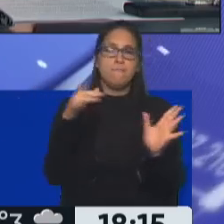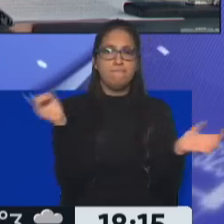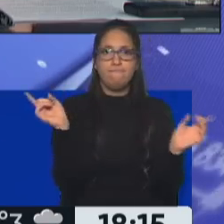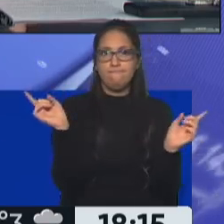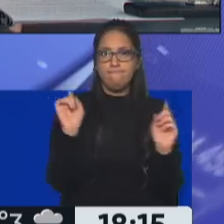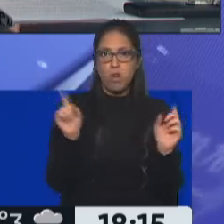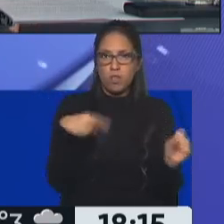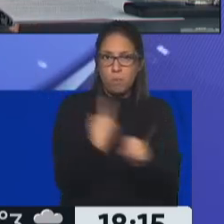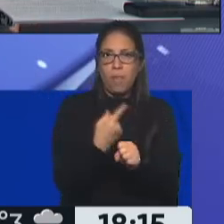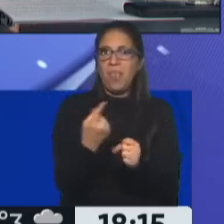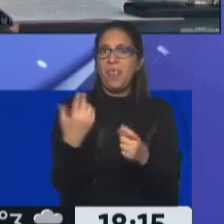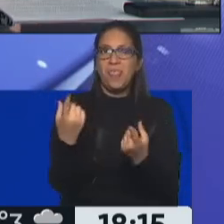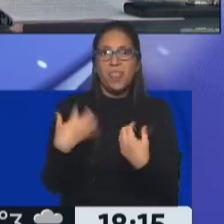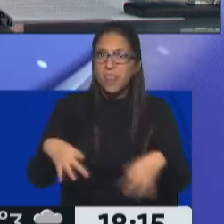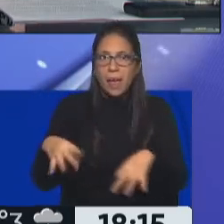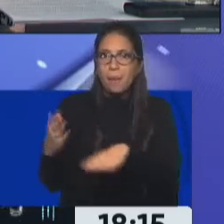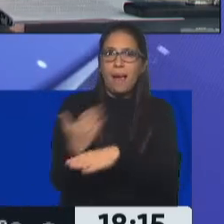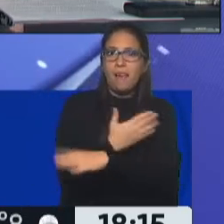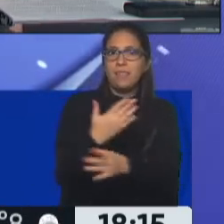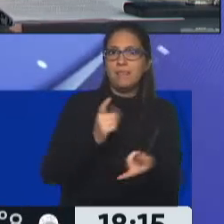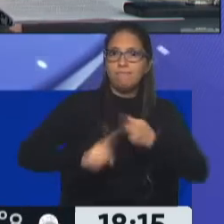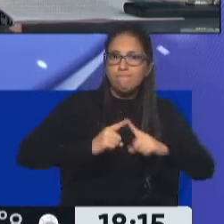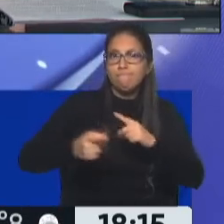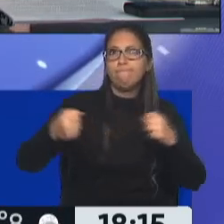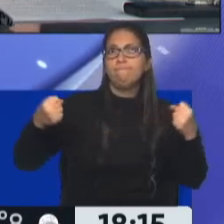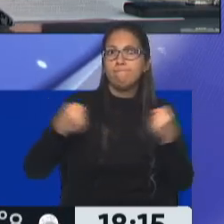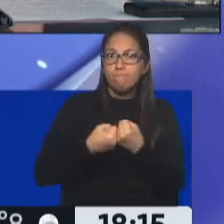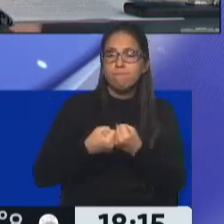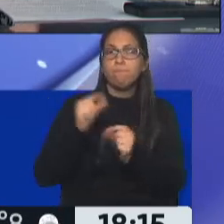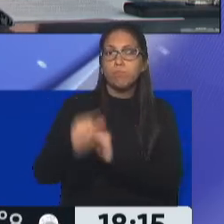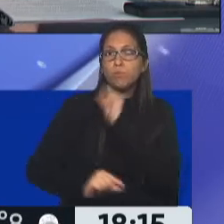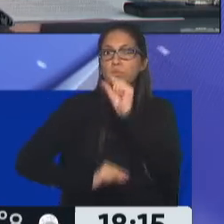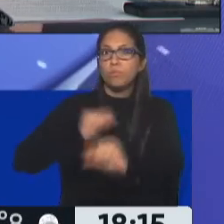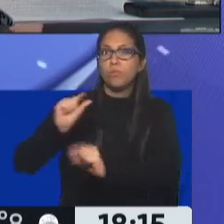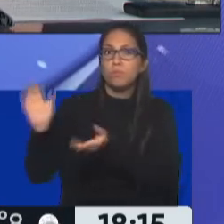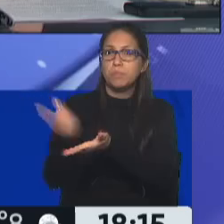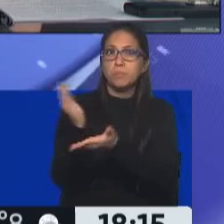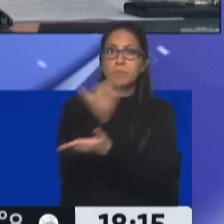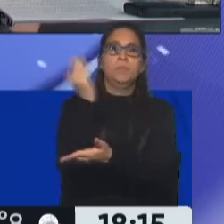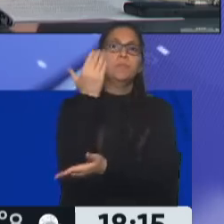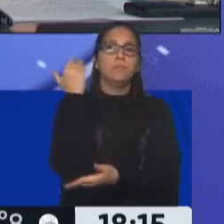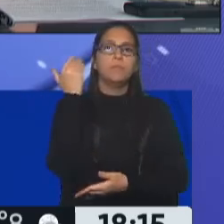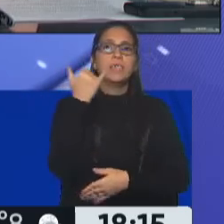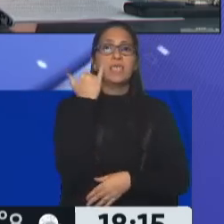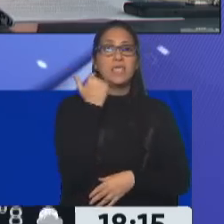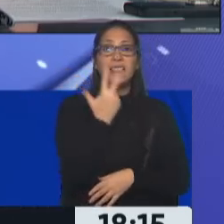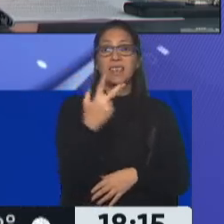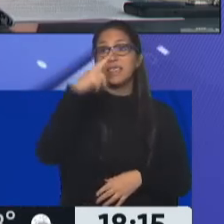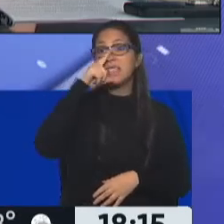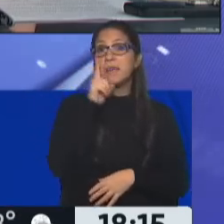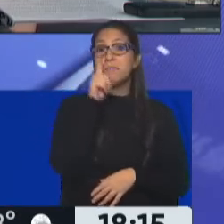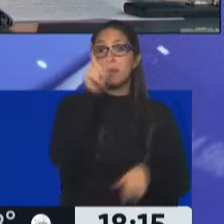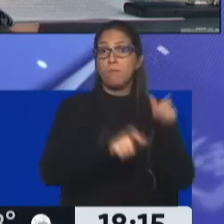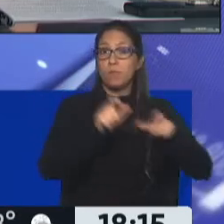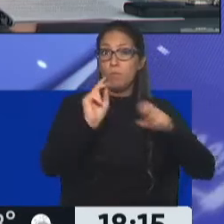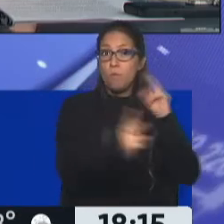necesitar negociar para que sean liberados, y una guerra que, como lo venimos contando, ya más de 37.000